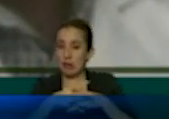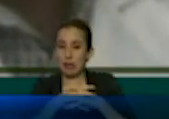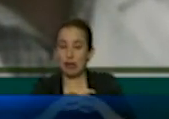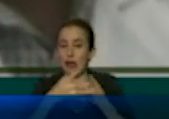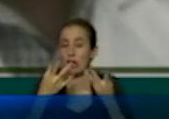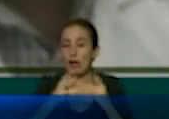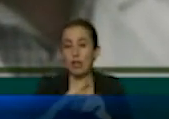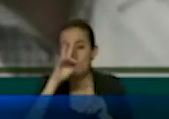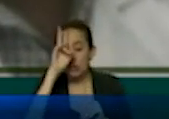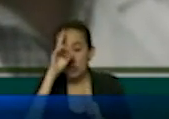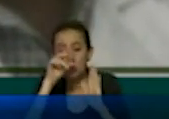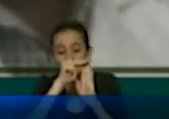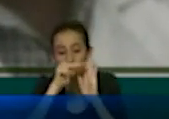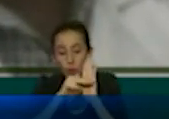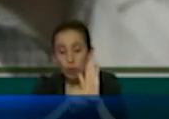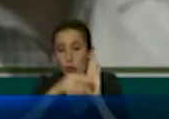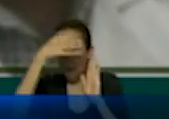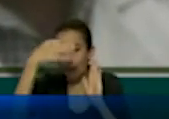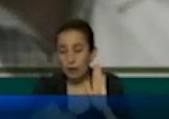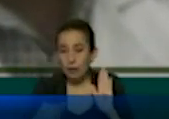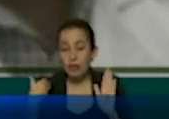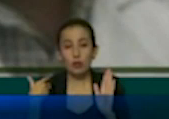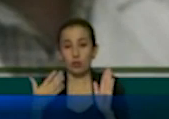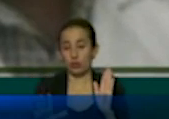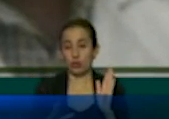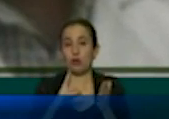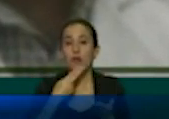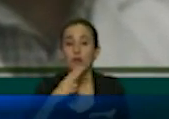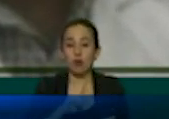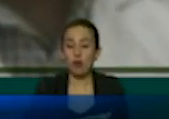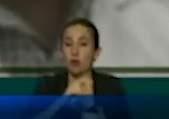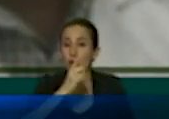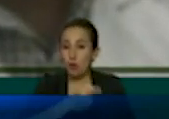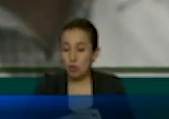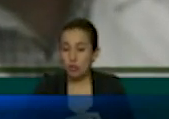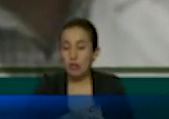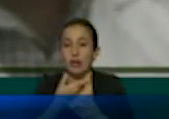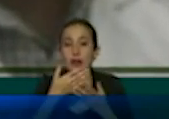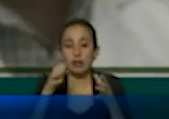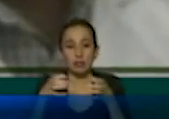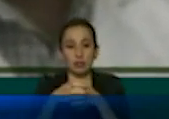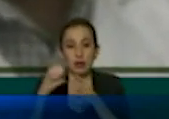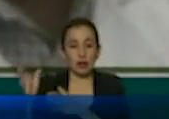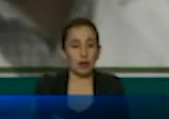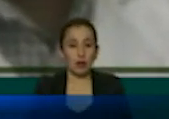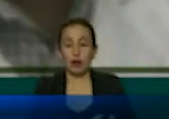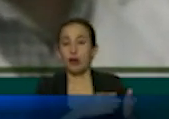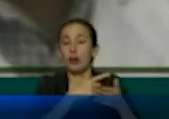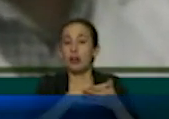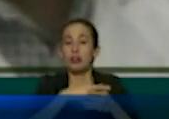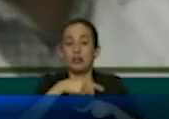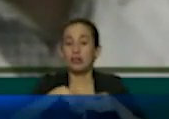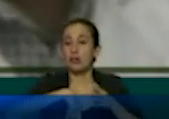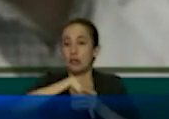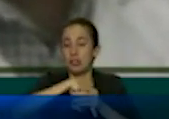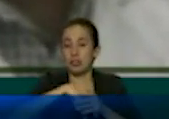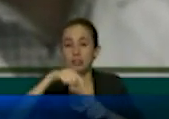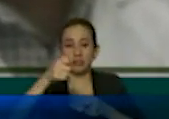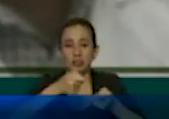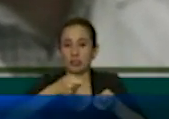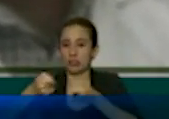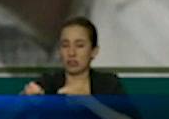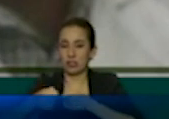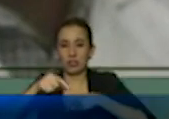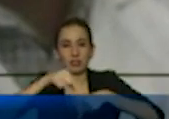resolución 458 dictada el 13 de septiembre del 2013, que estableció un límite para los procesos de contratación para el